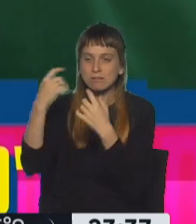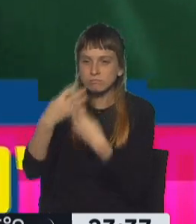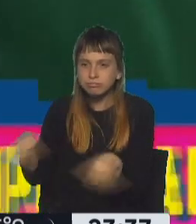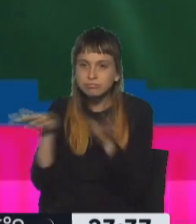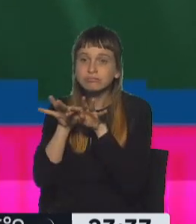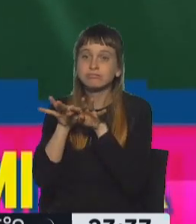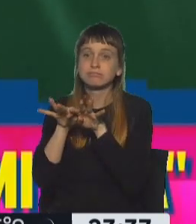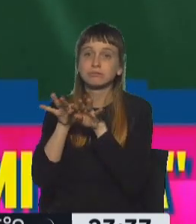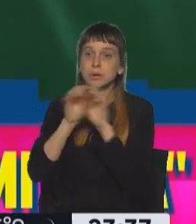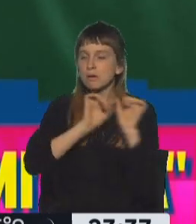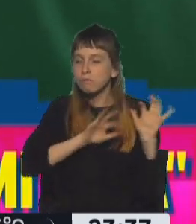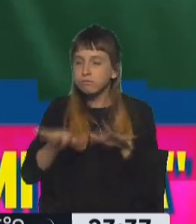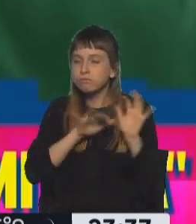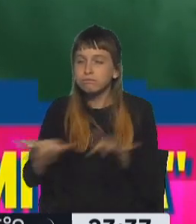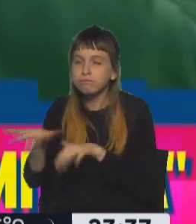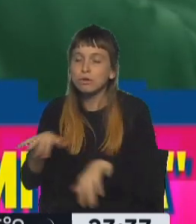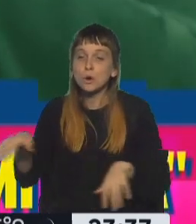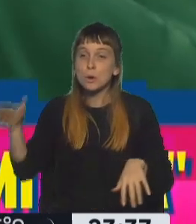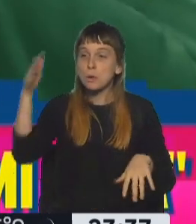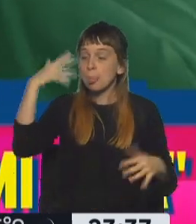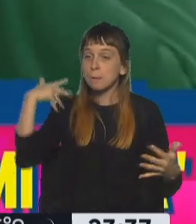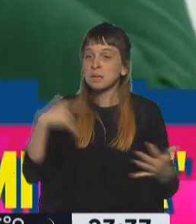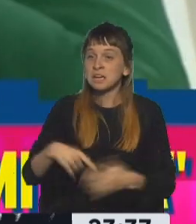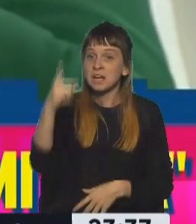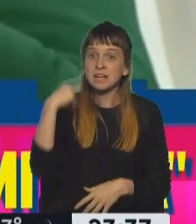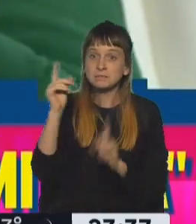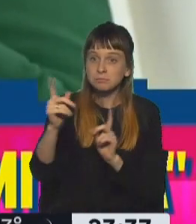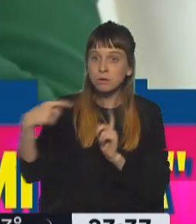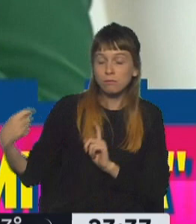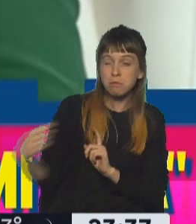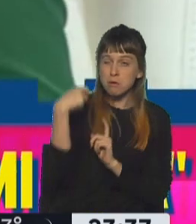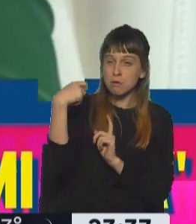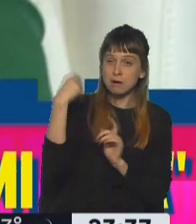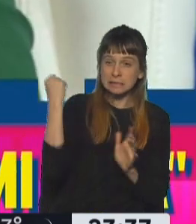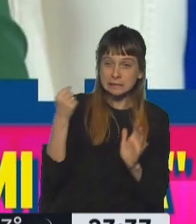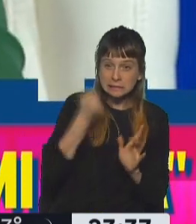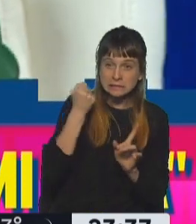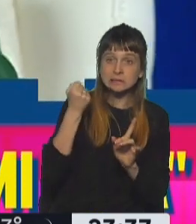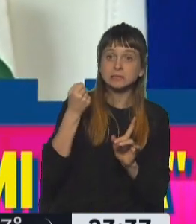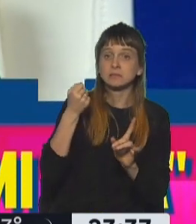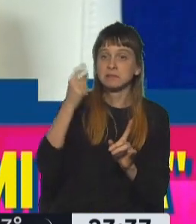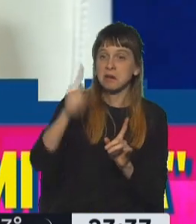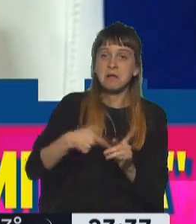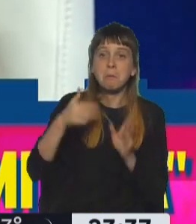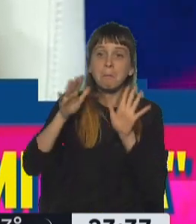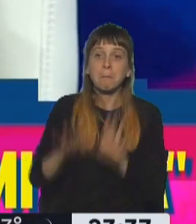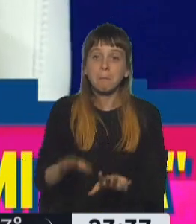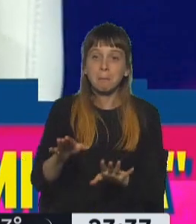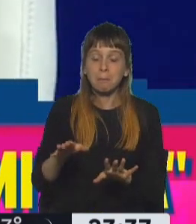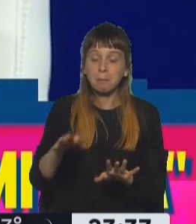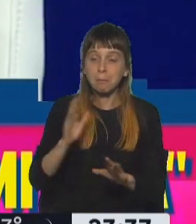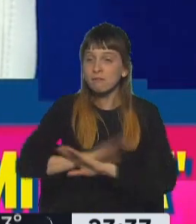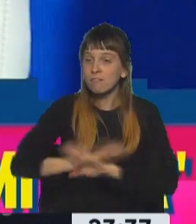todos. ¿Cómo no querés que crea que fueron planificados,